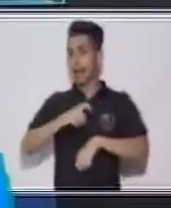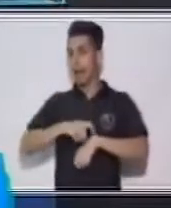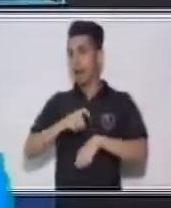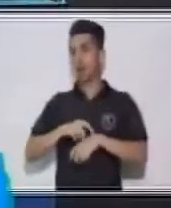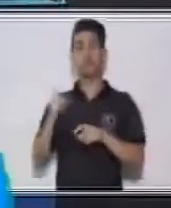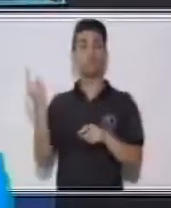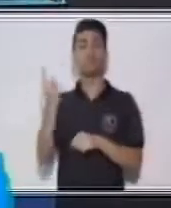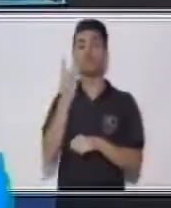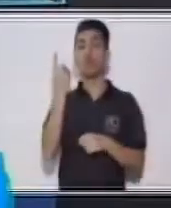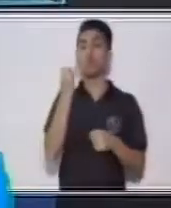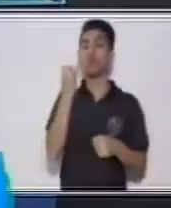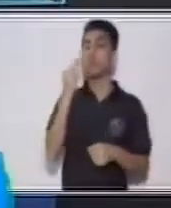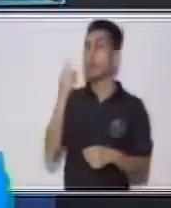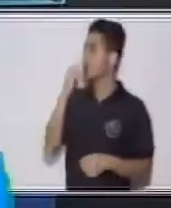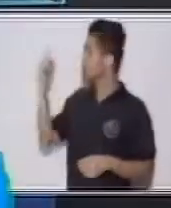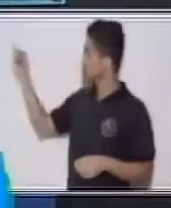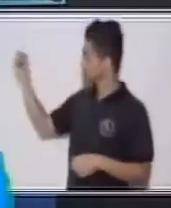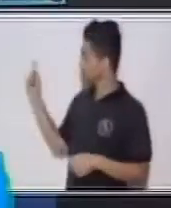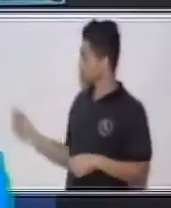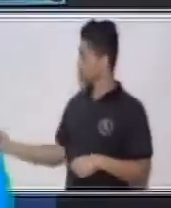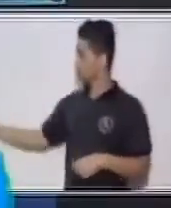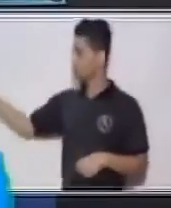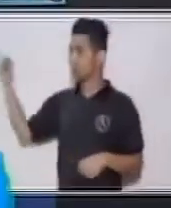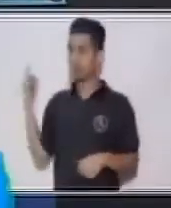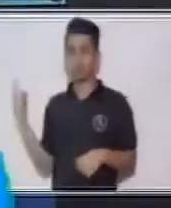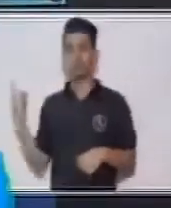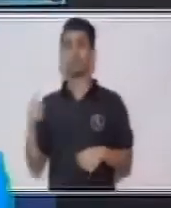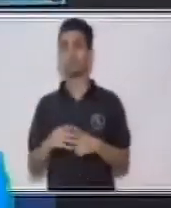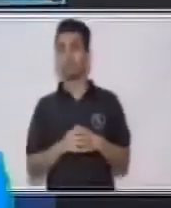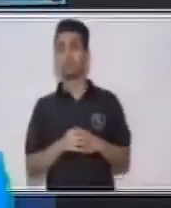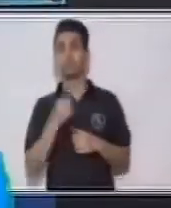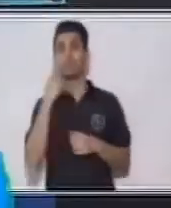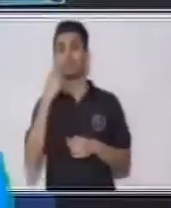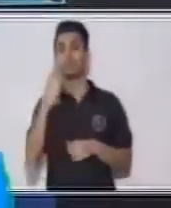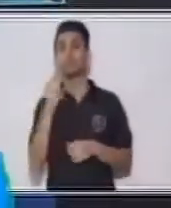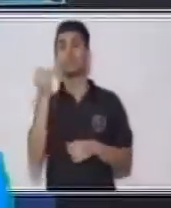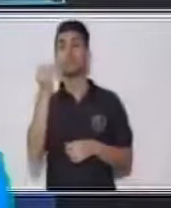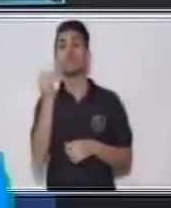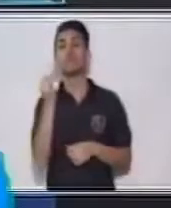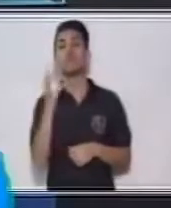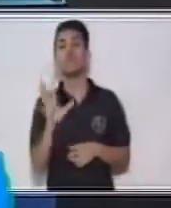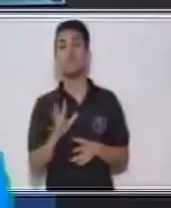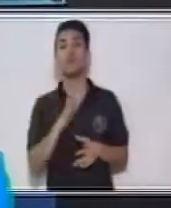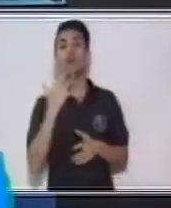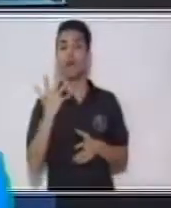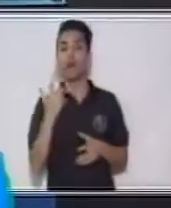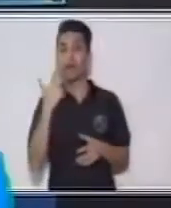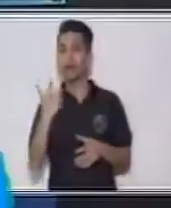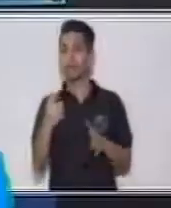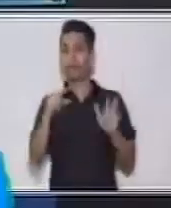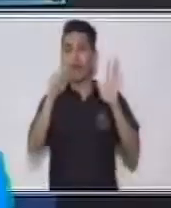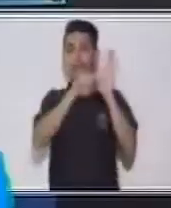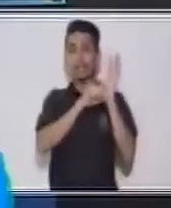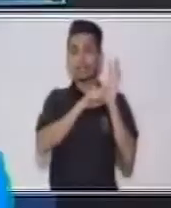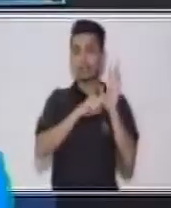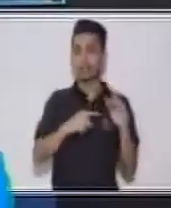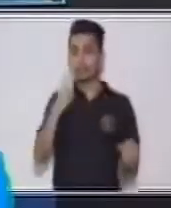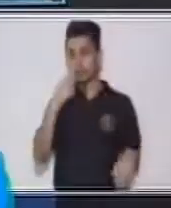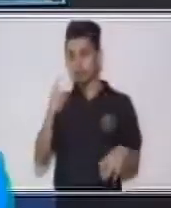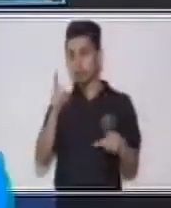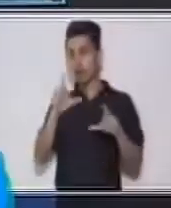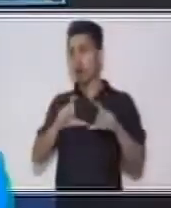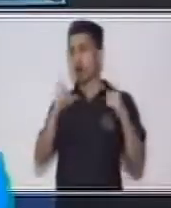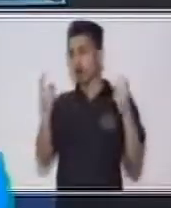numeración del reloj ahora voy a encontrar un número que se repite en la resta de estos números veamos